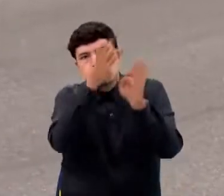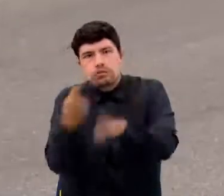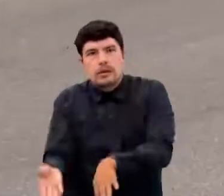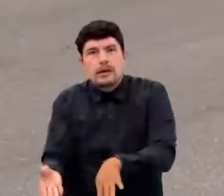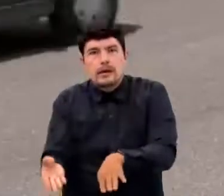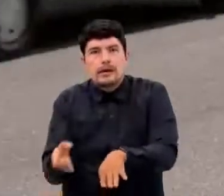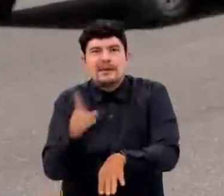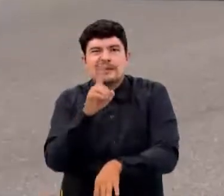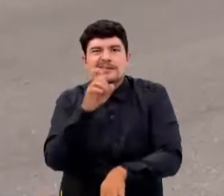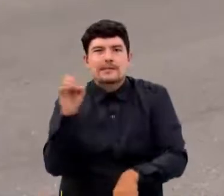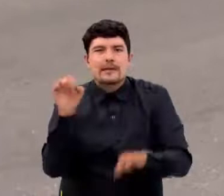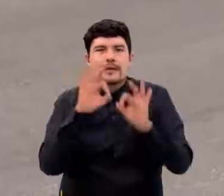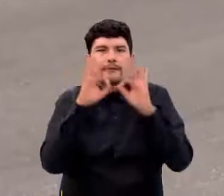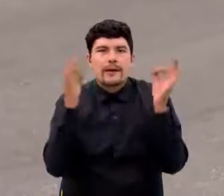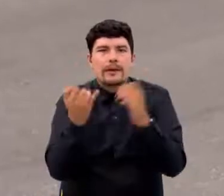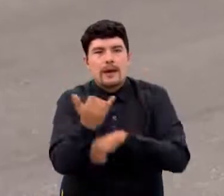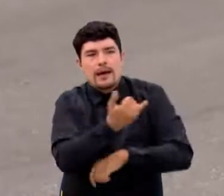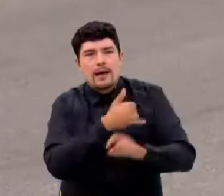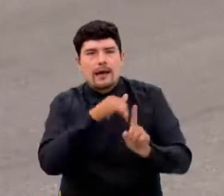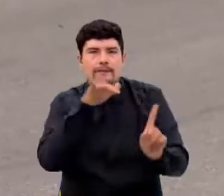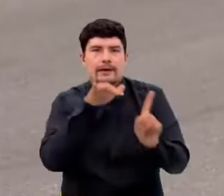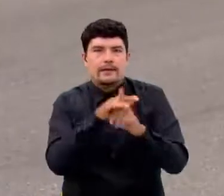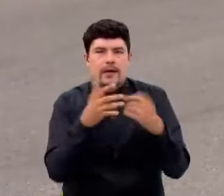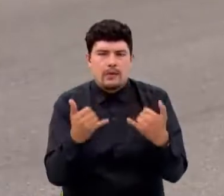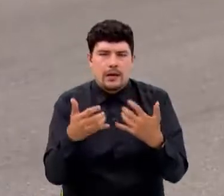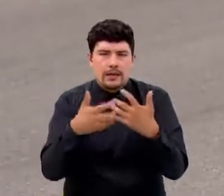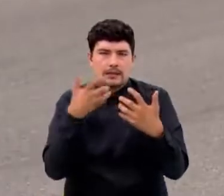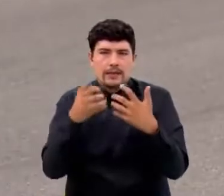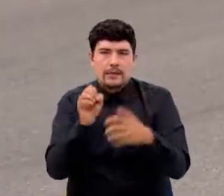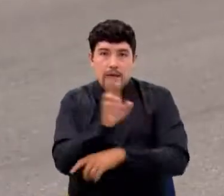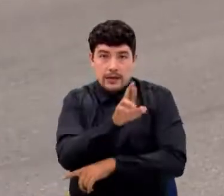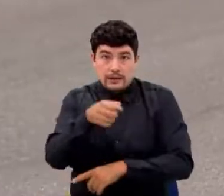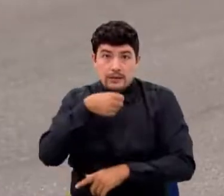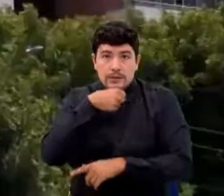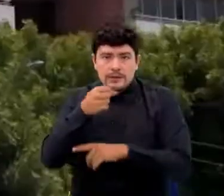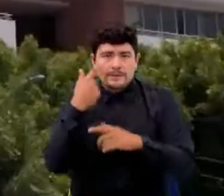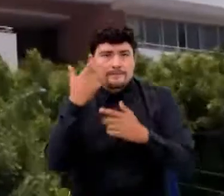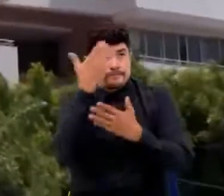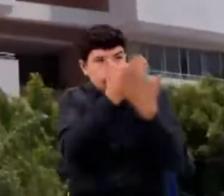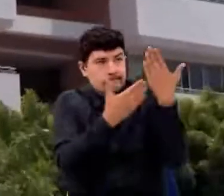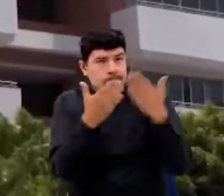por esa situación. Este es el análisis que hace el sistema informativo.